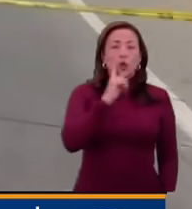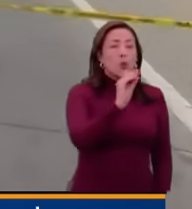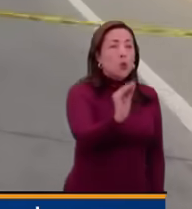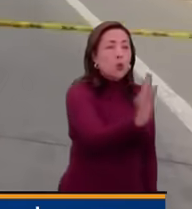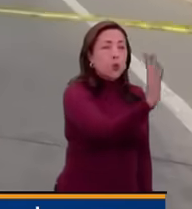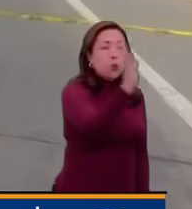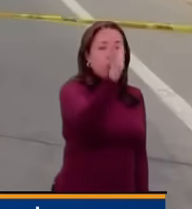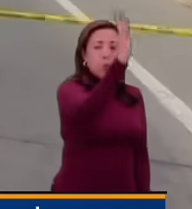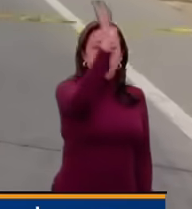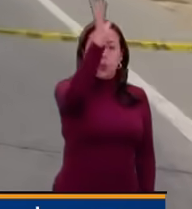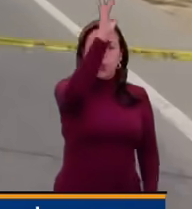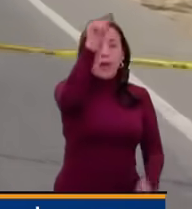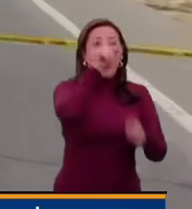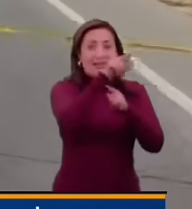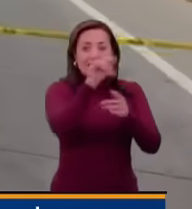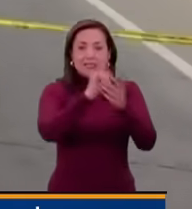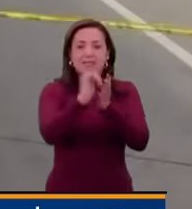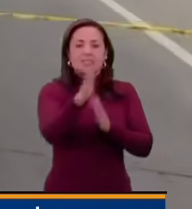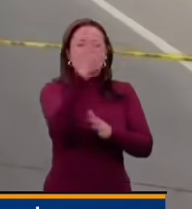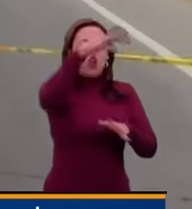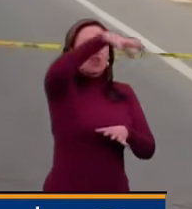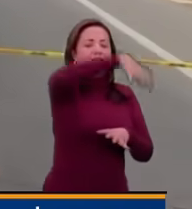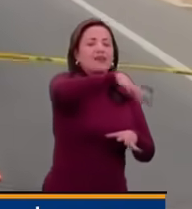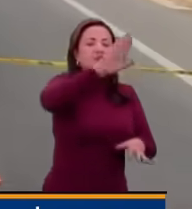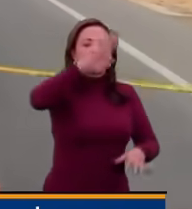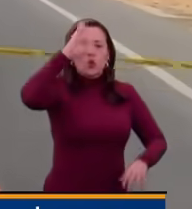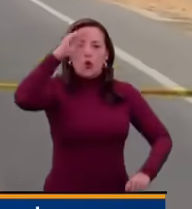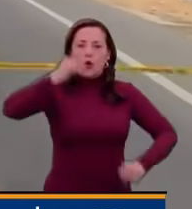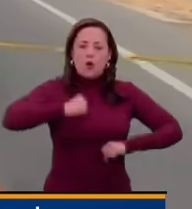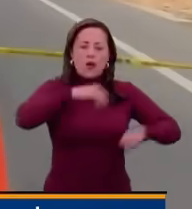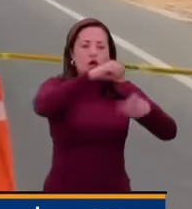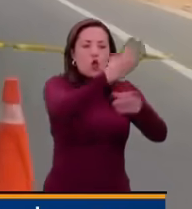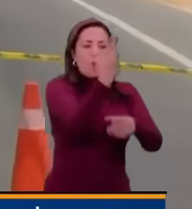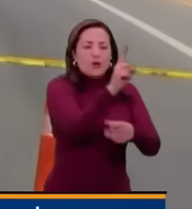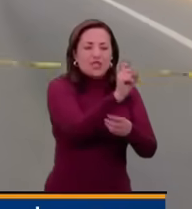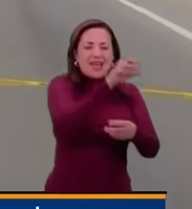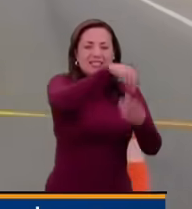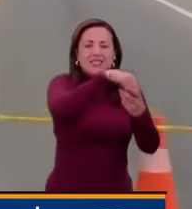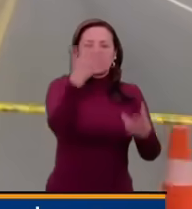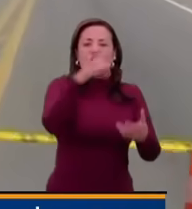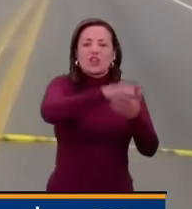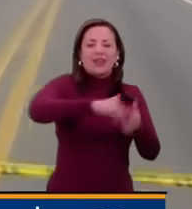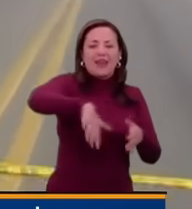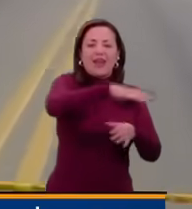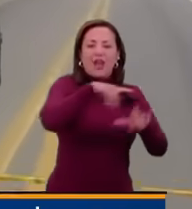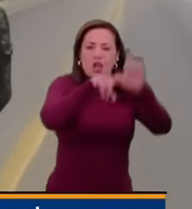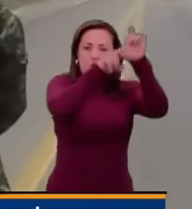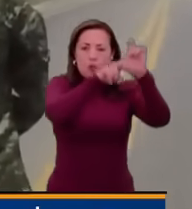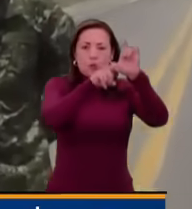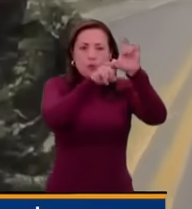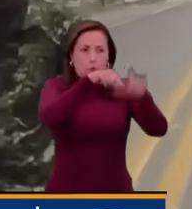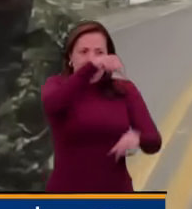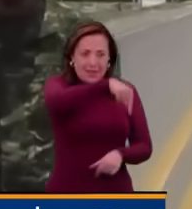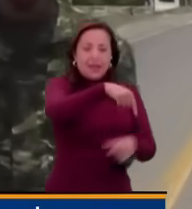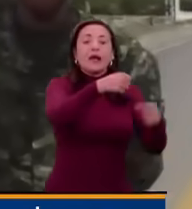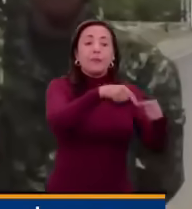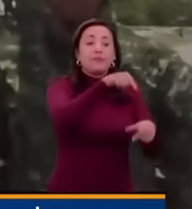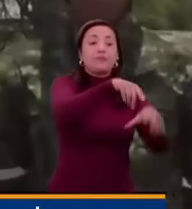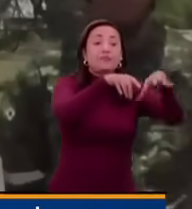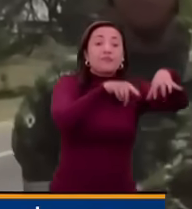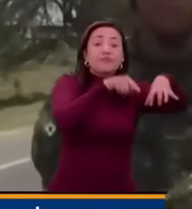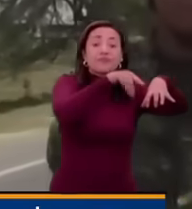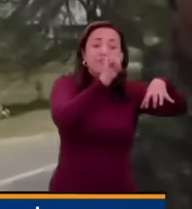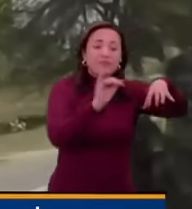exactamente del Batallón de Infantería mecanizado número 6 Cartagena concede en la capital de la guajira el búnker que corresponde a donde se